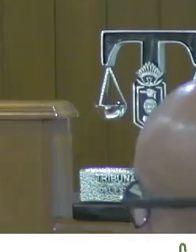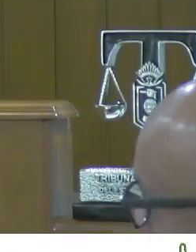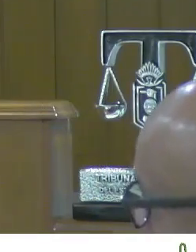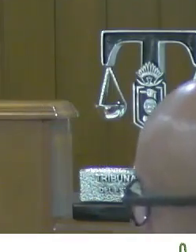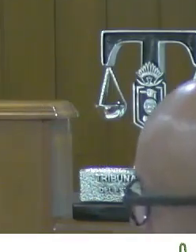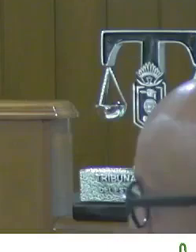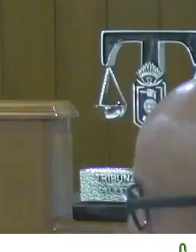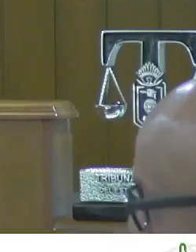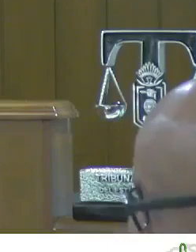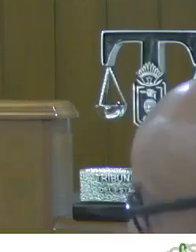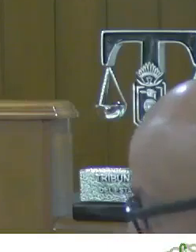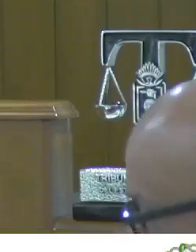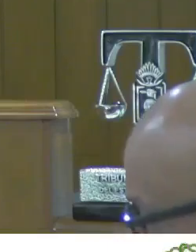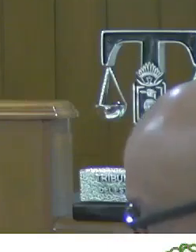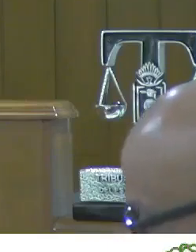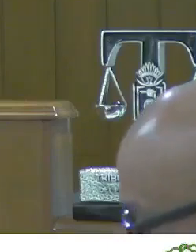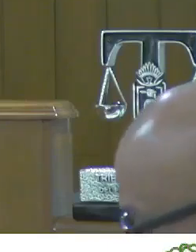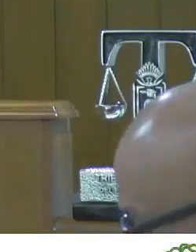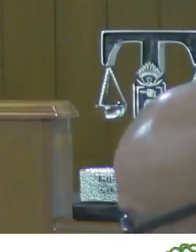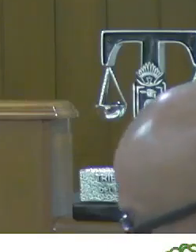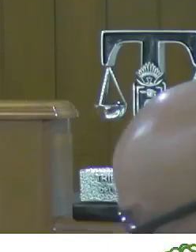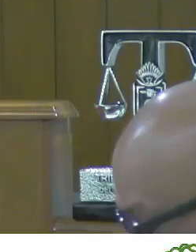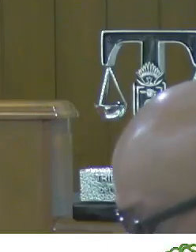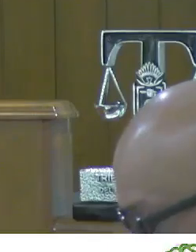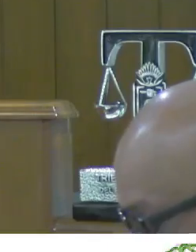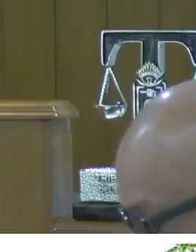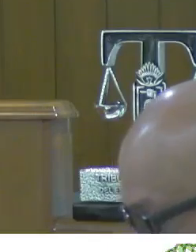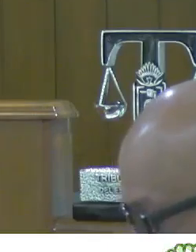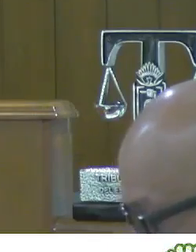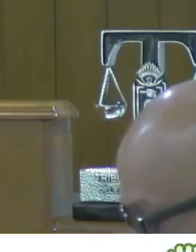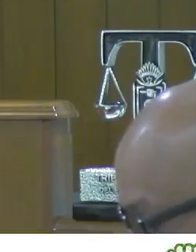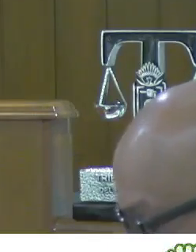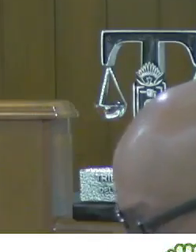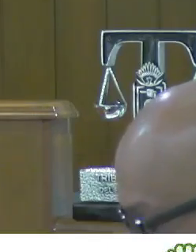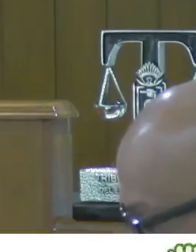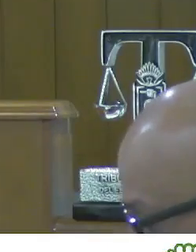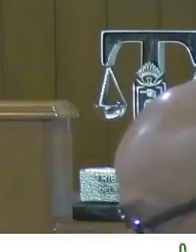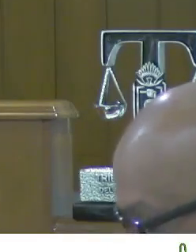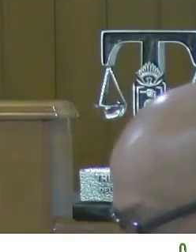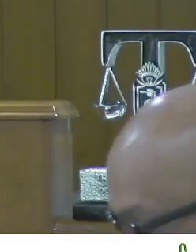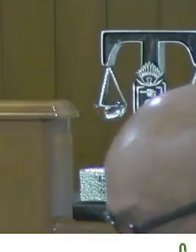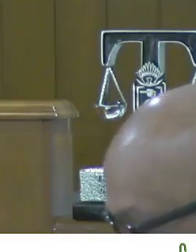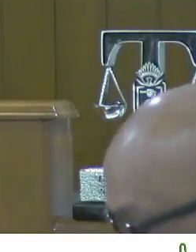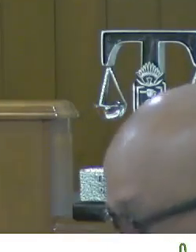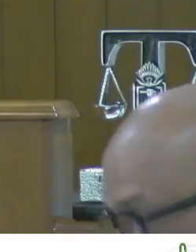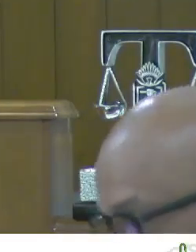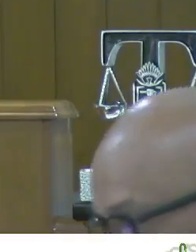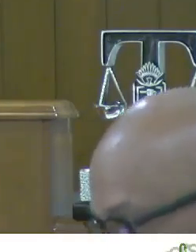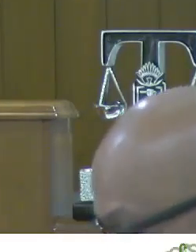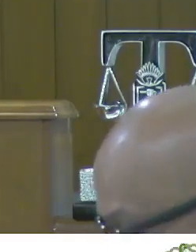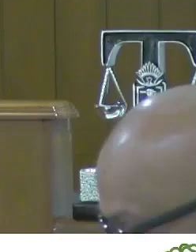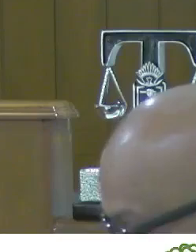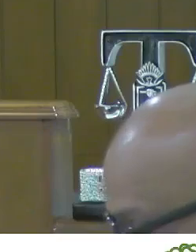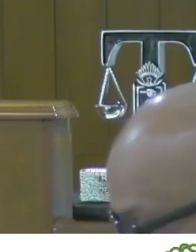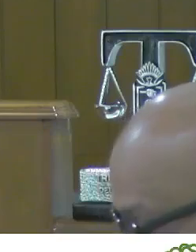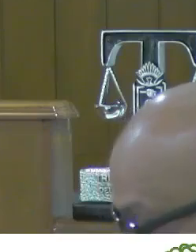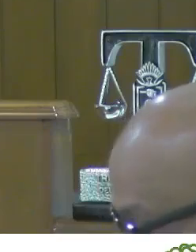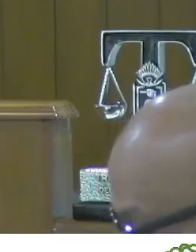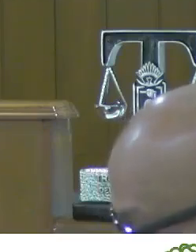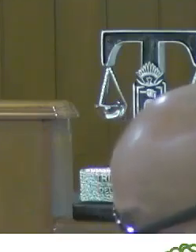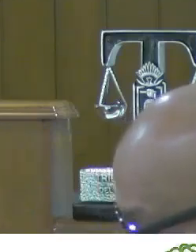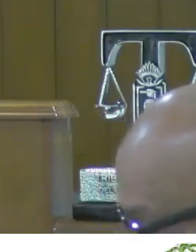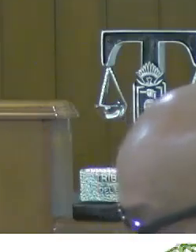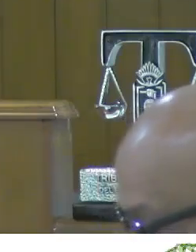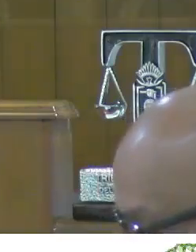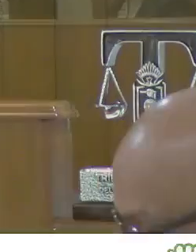Chinol, respectivamente. Por lo tanto, secretario general, le solicito nos apoye con la cuenta de manera